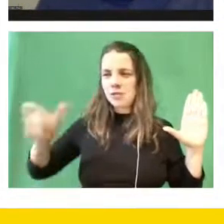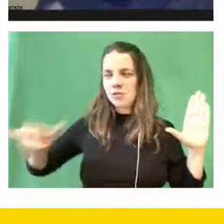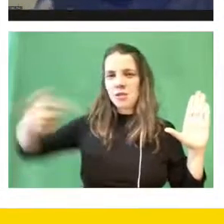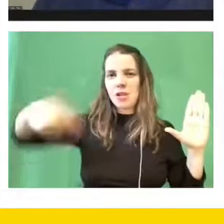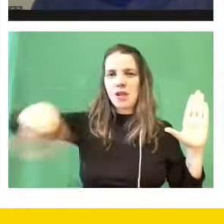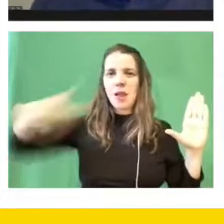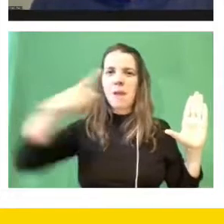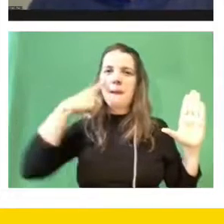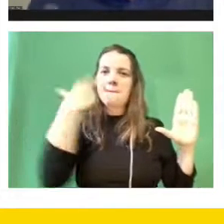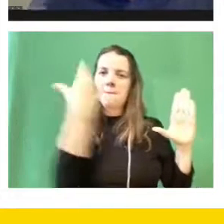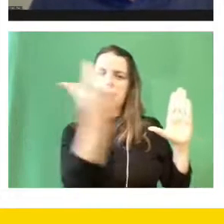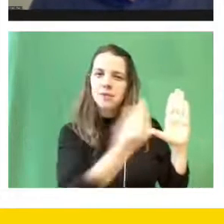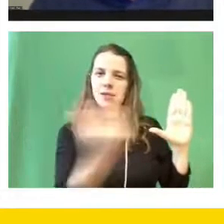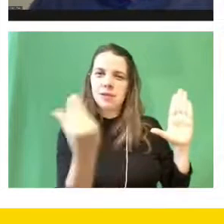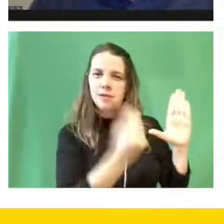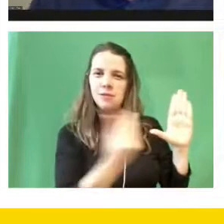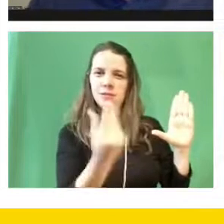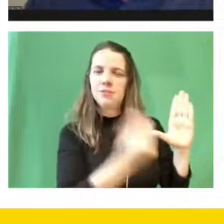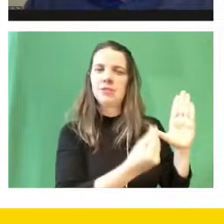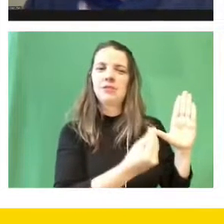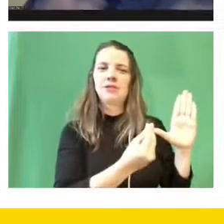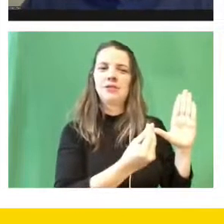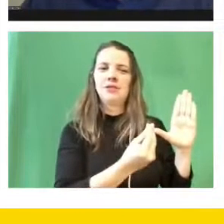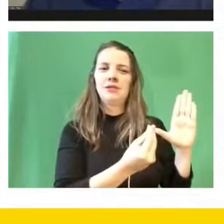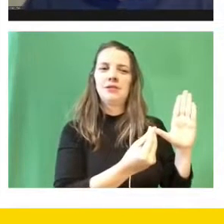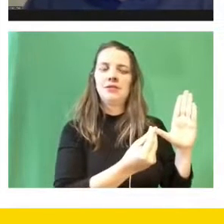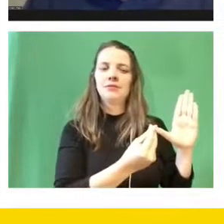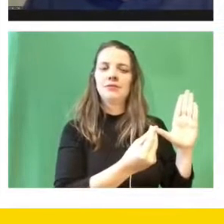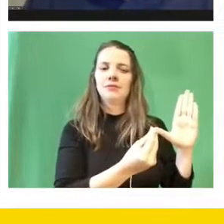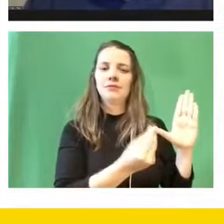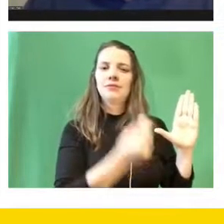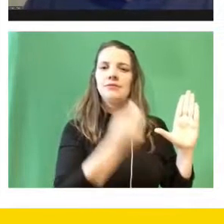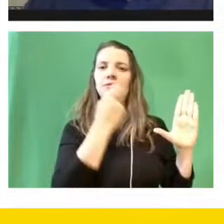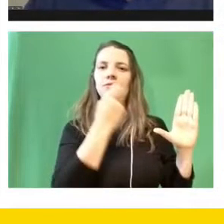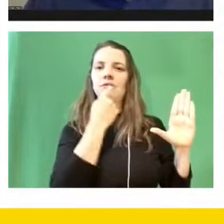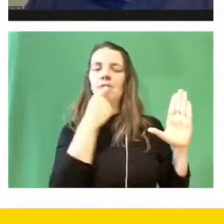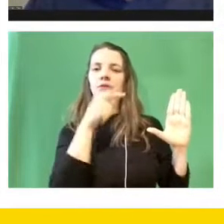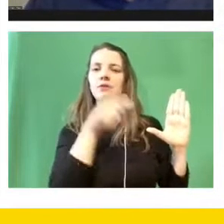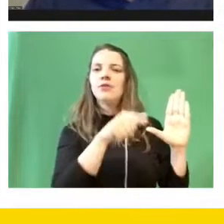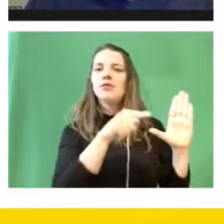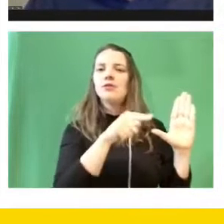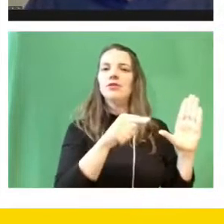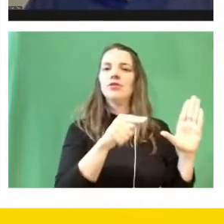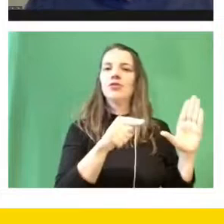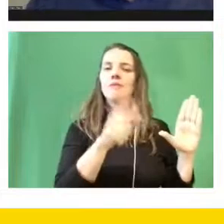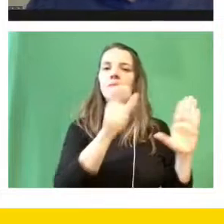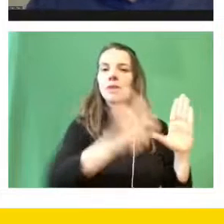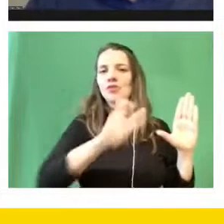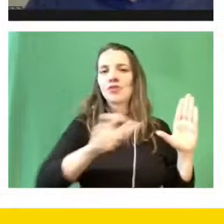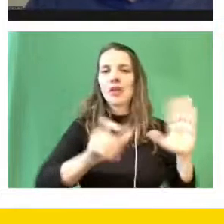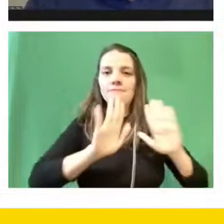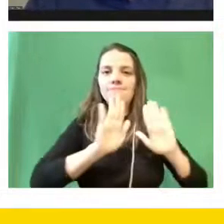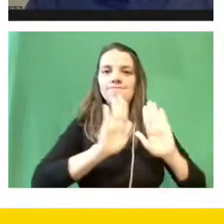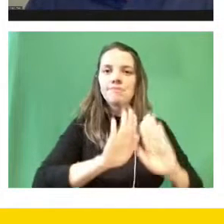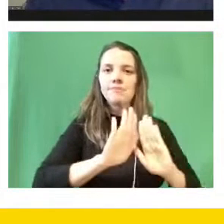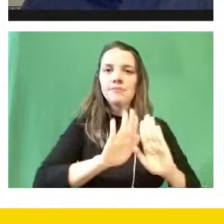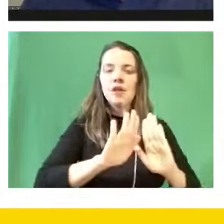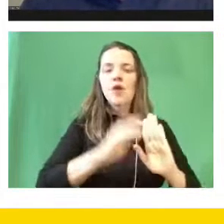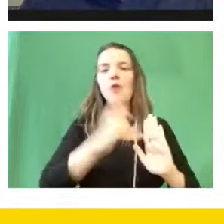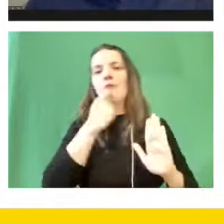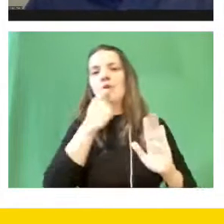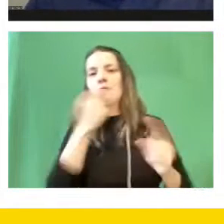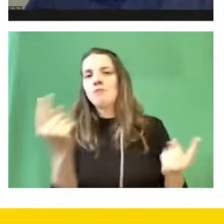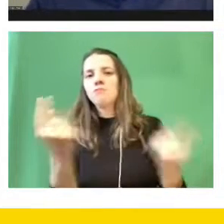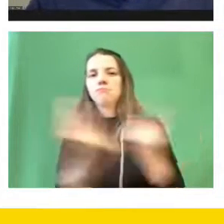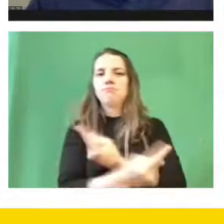tal, sino que es un cociente que sale de un producto que uno debe entender más o menos que son 100